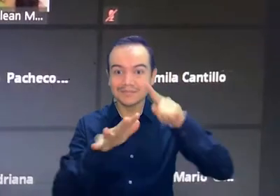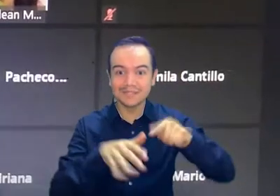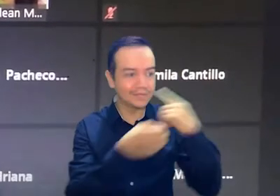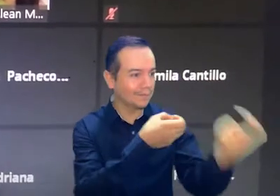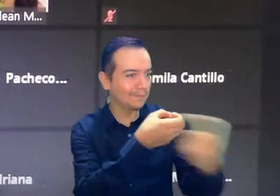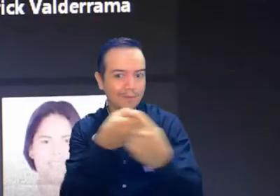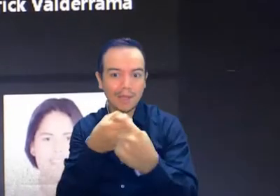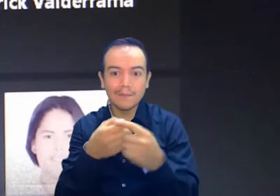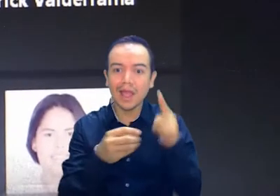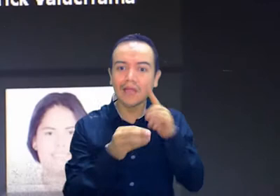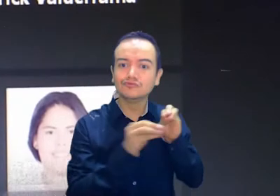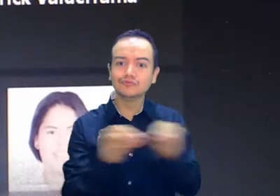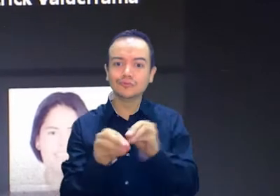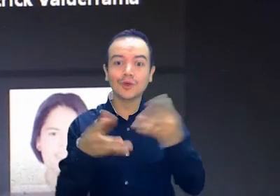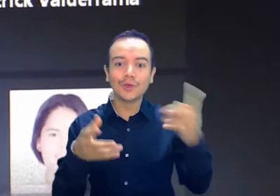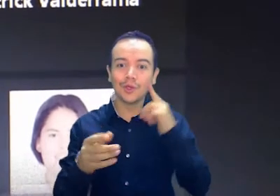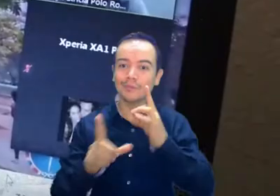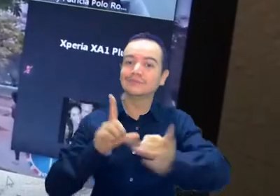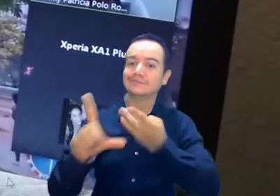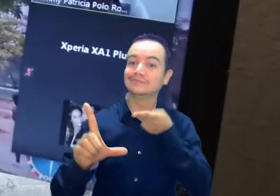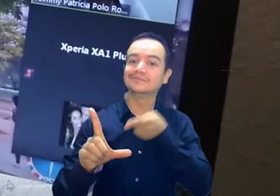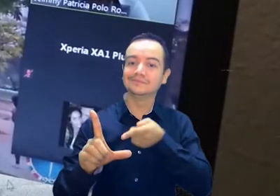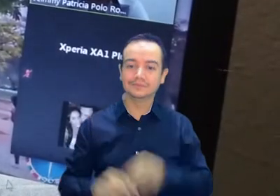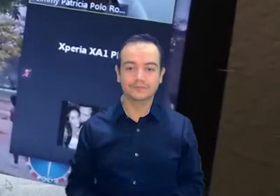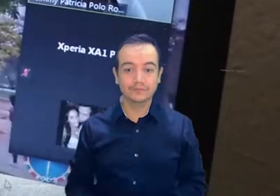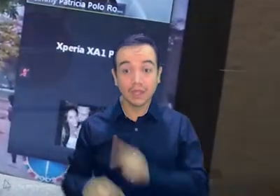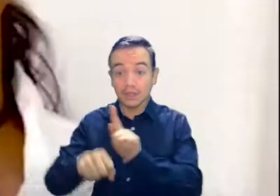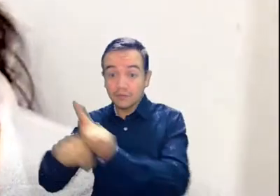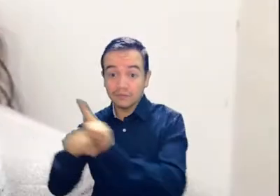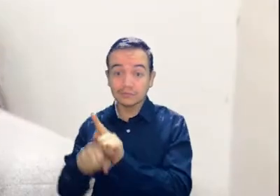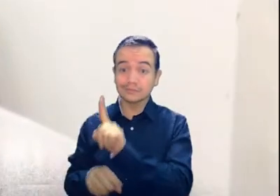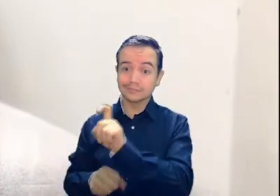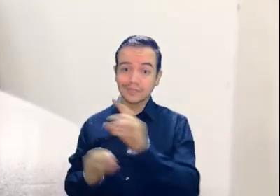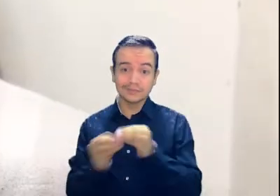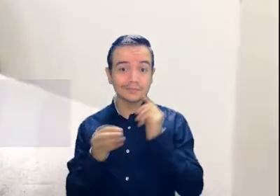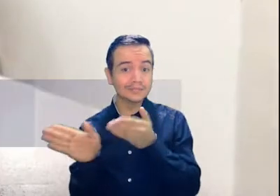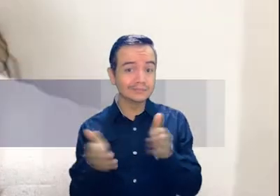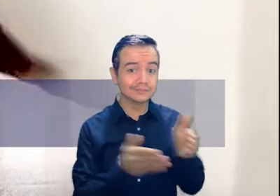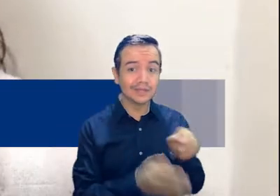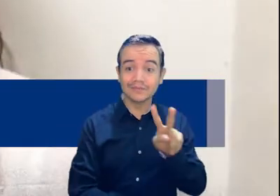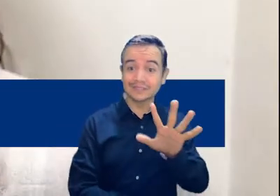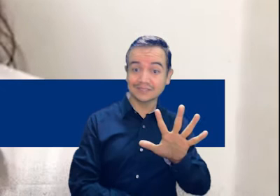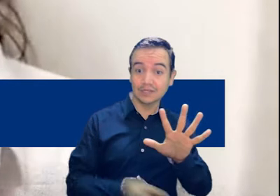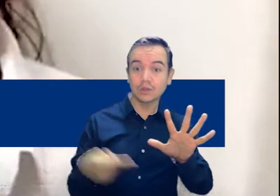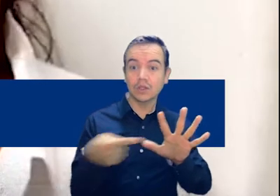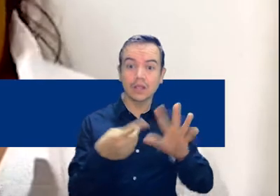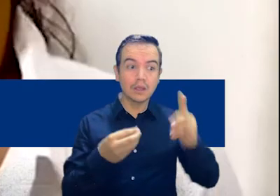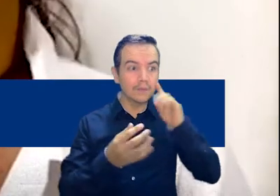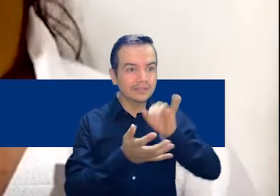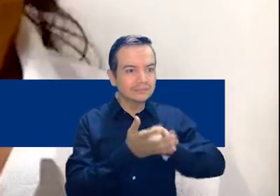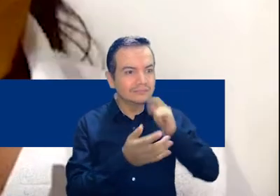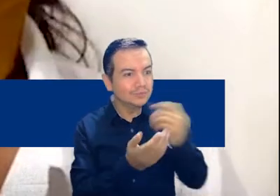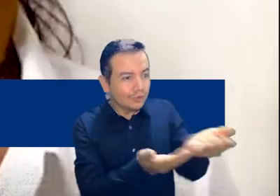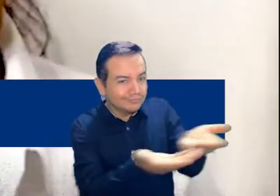ocasión se cumplió completamente virtual. 6 facultades y 25 programas desarrollaron actividades virtuales para darle